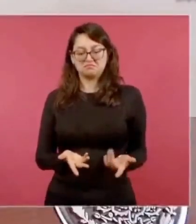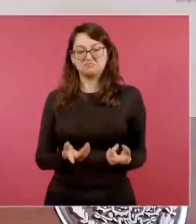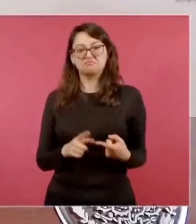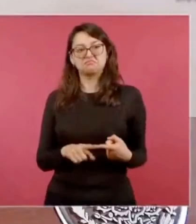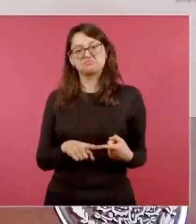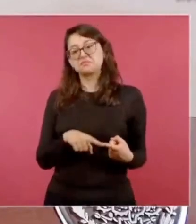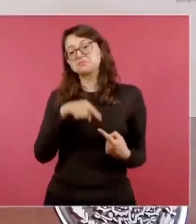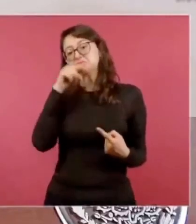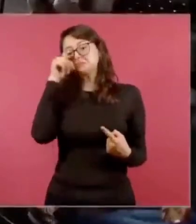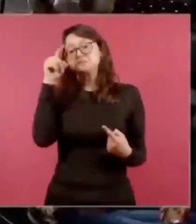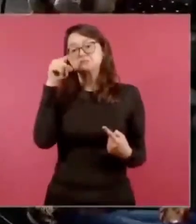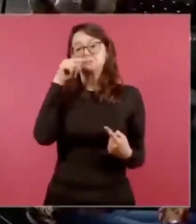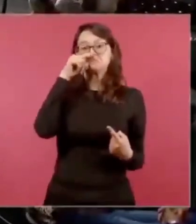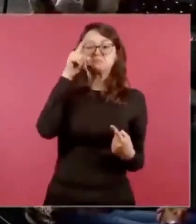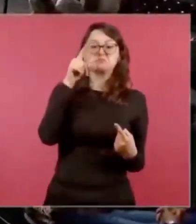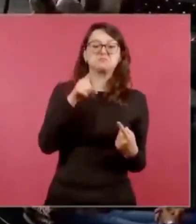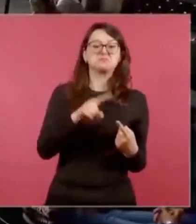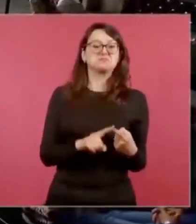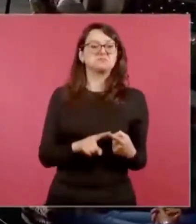prepotencia,